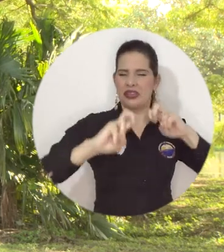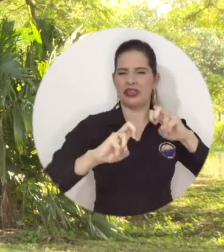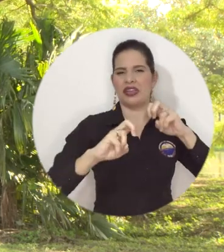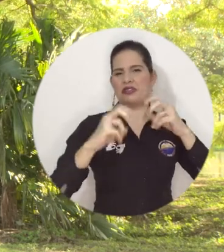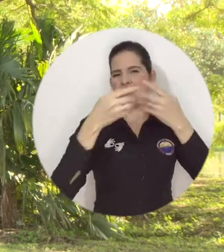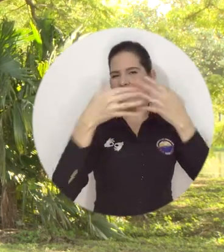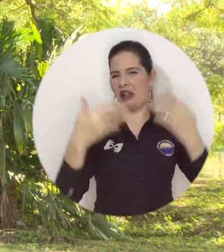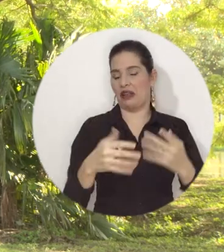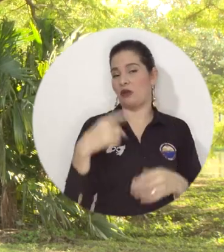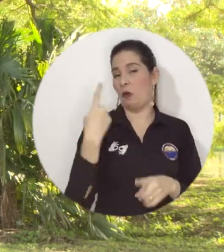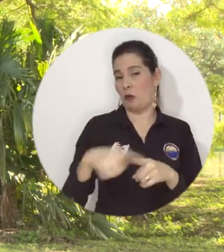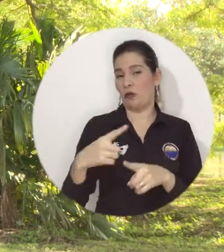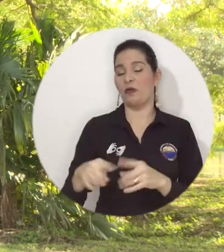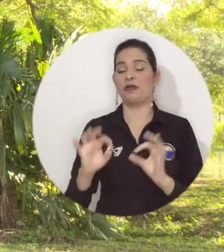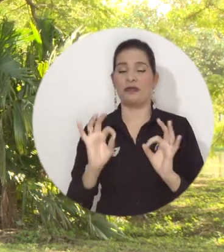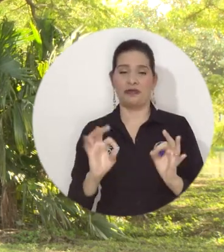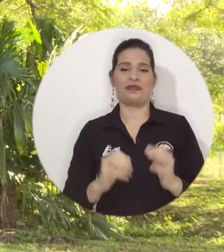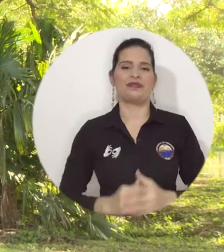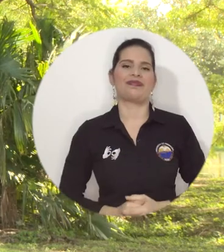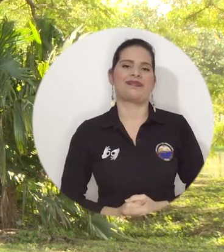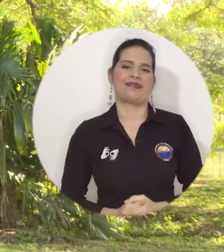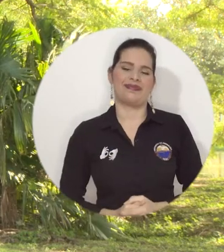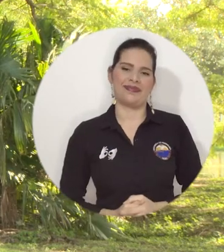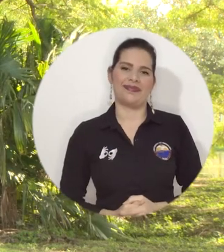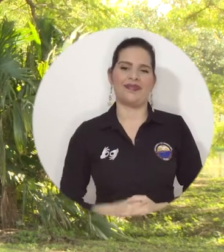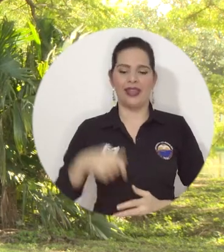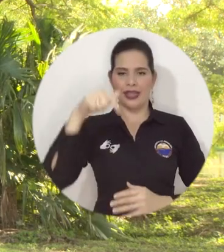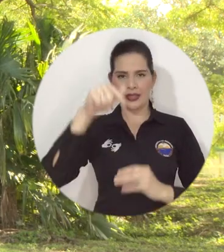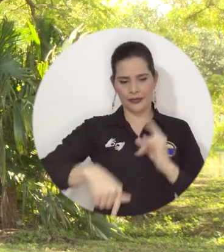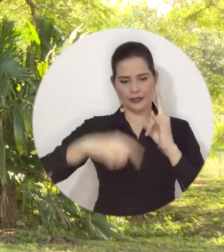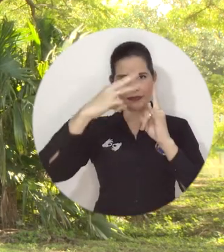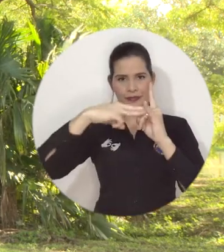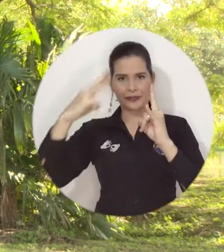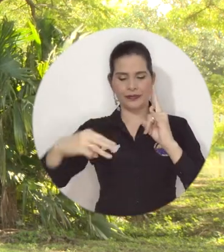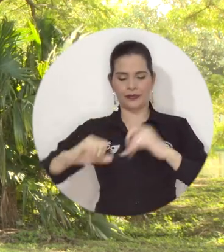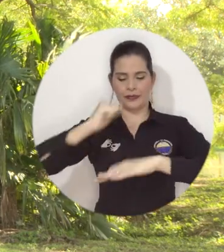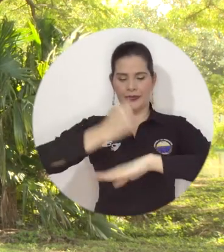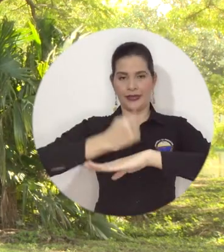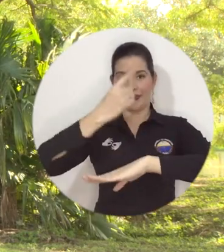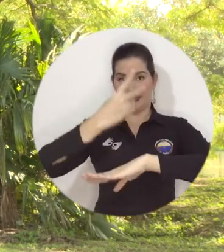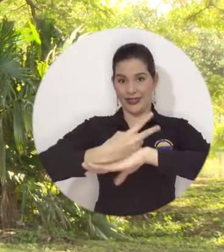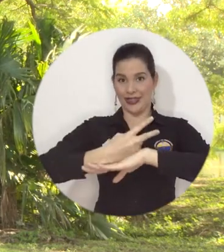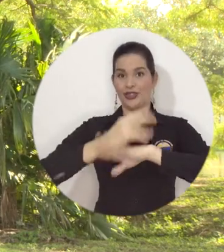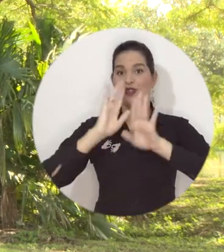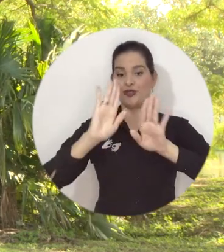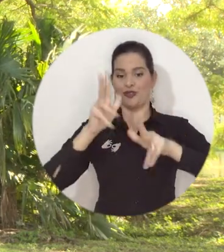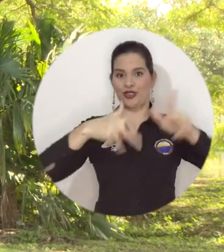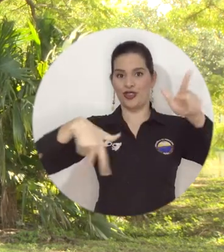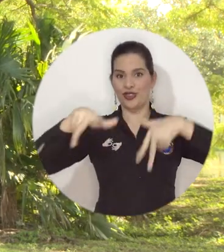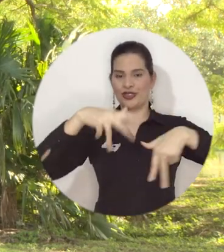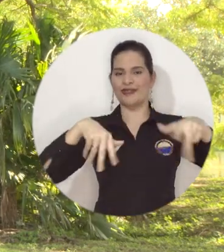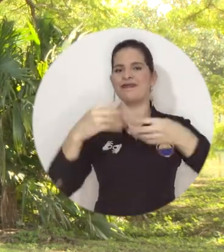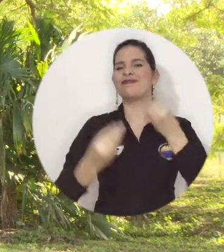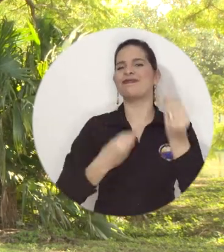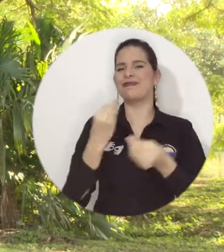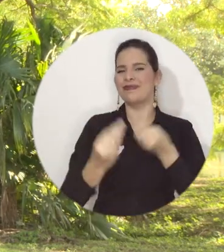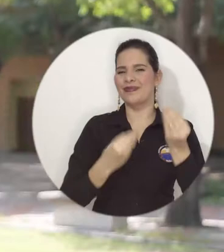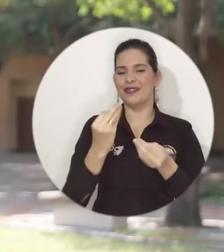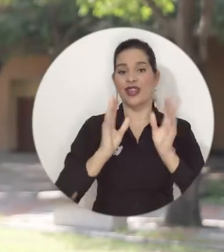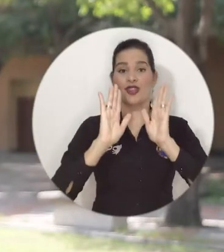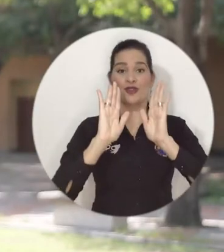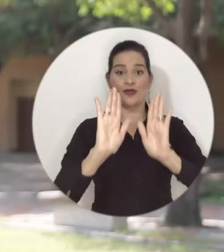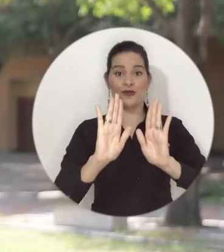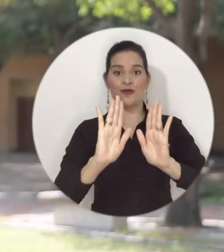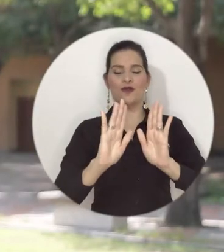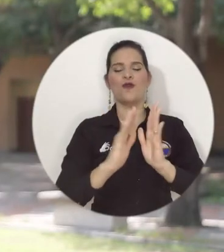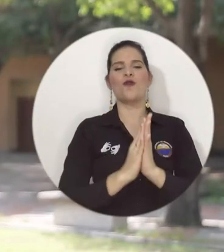Algarrobo, mediante el cual se realizó la firma del convenio marco de cooperación entre esta Casa de Estudios Superiores y dicha municipalidad.